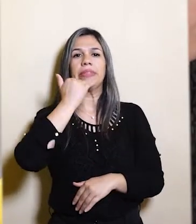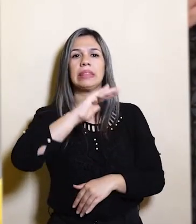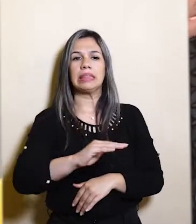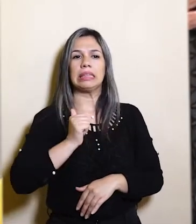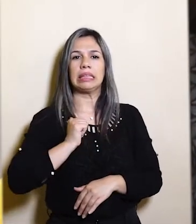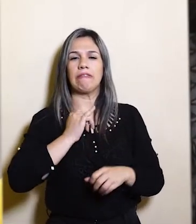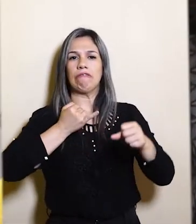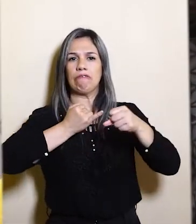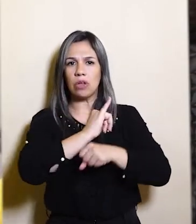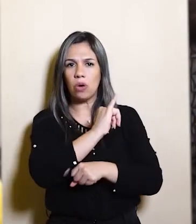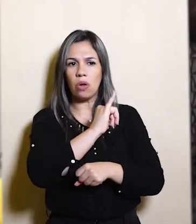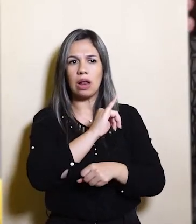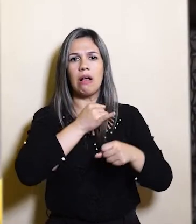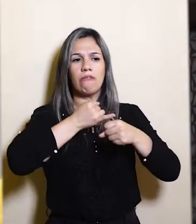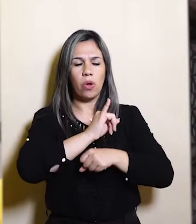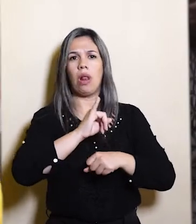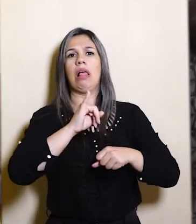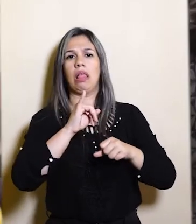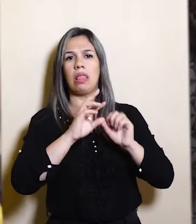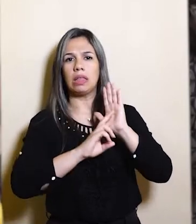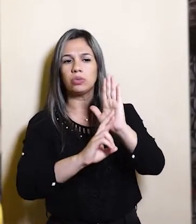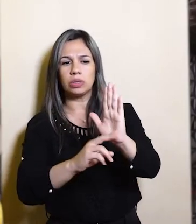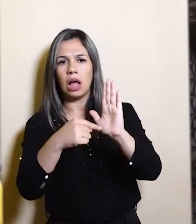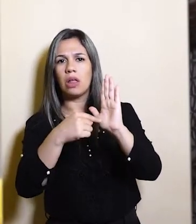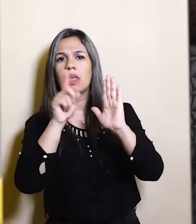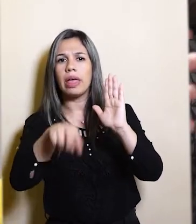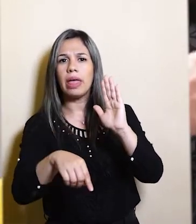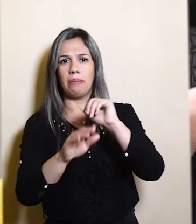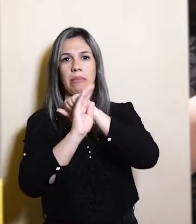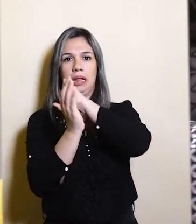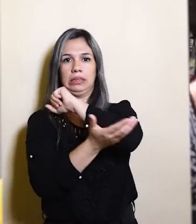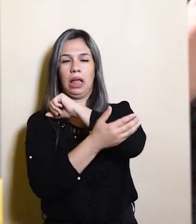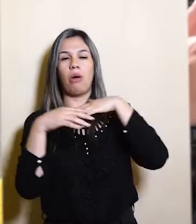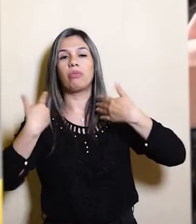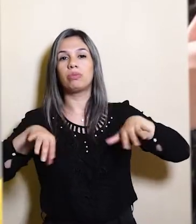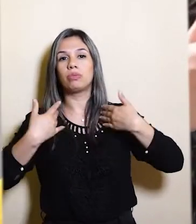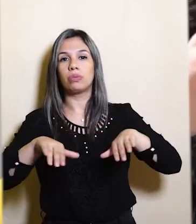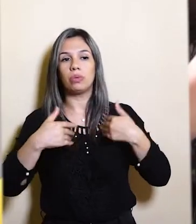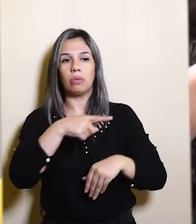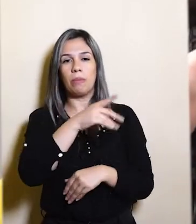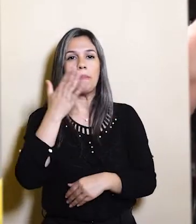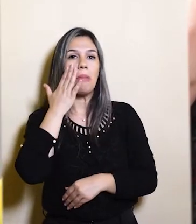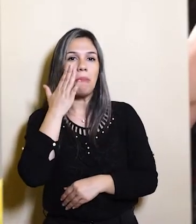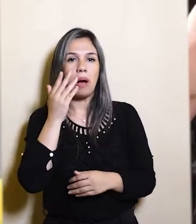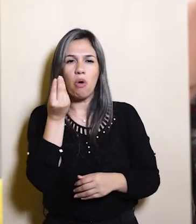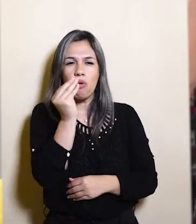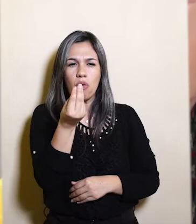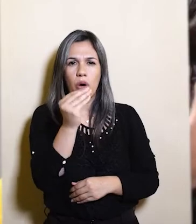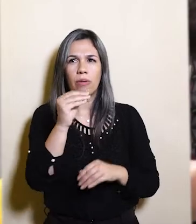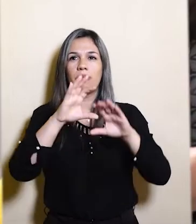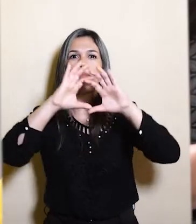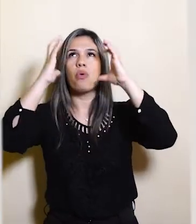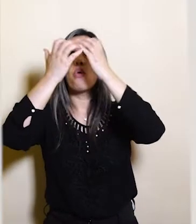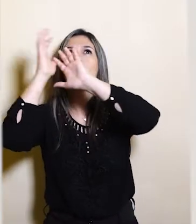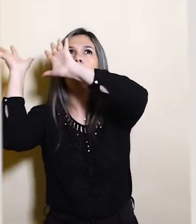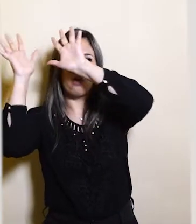como resultado queda embarazada y es forzada esa maternidad, ¿no? Ha sido un escándalo mundial que ha realmente conmocionado